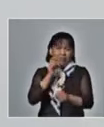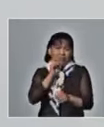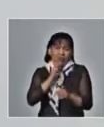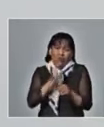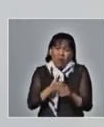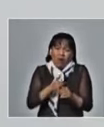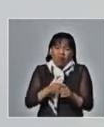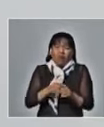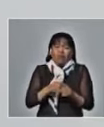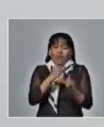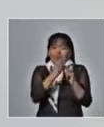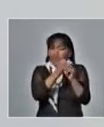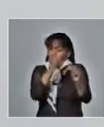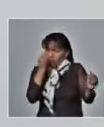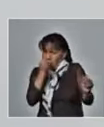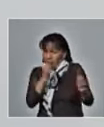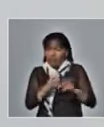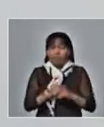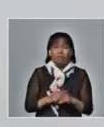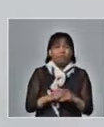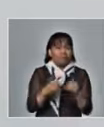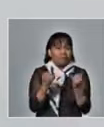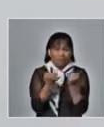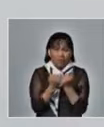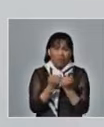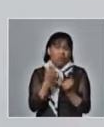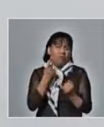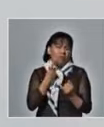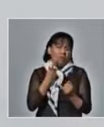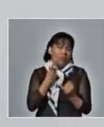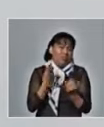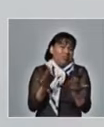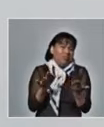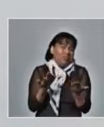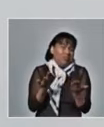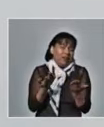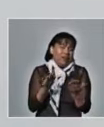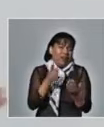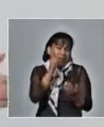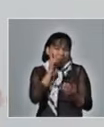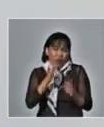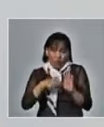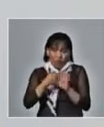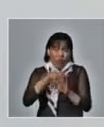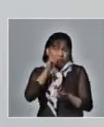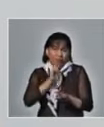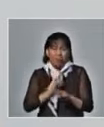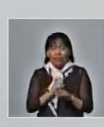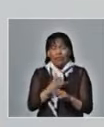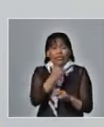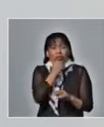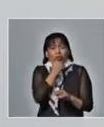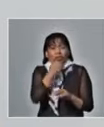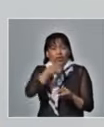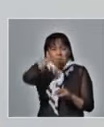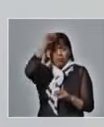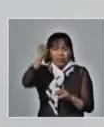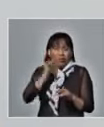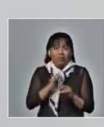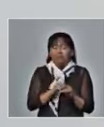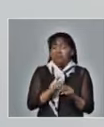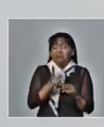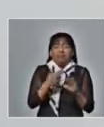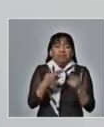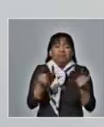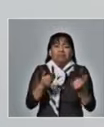transporte público, incluso de la violencia política de género. Y aquí sí, con el perdón de los candidatos, nadie va a entender mejor lo que